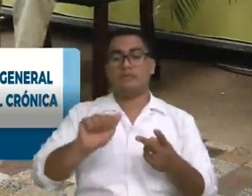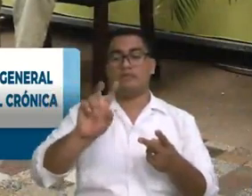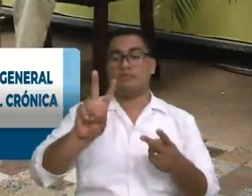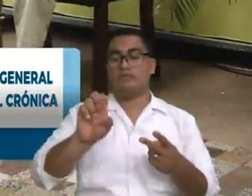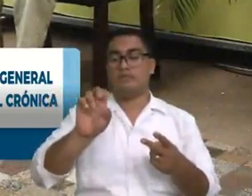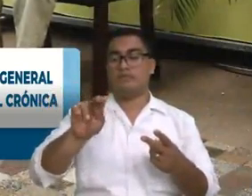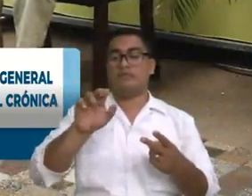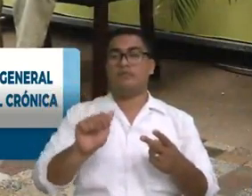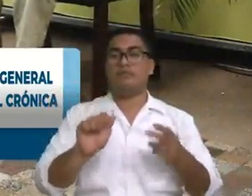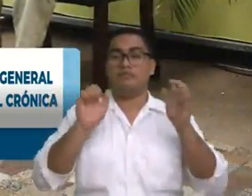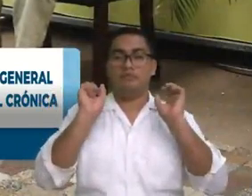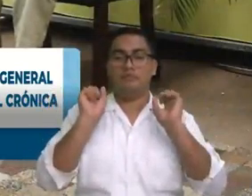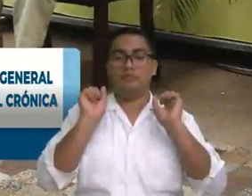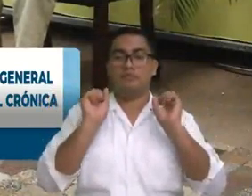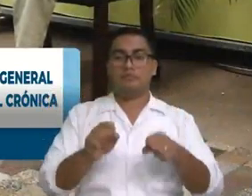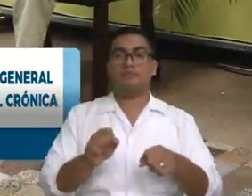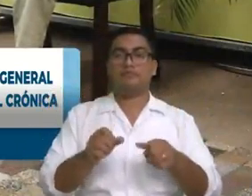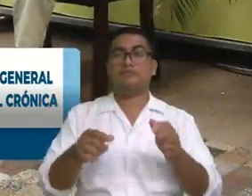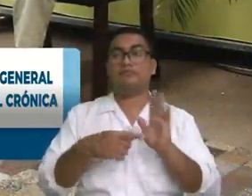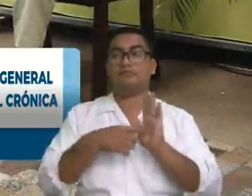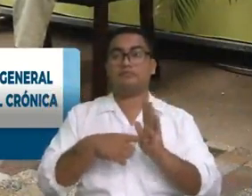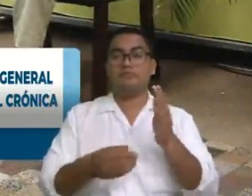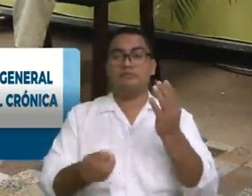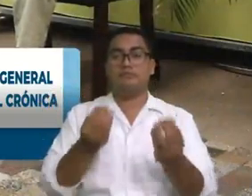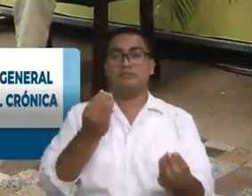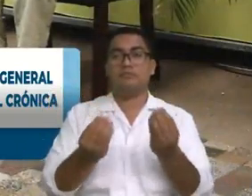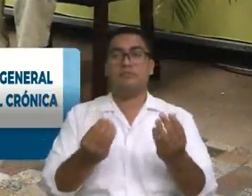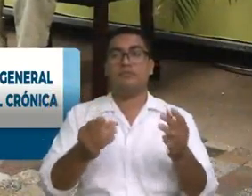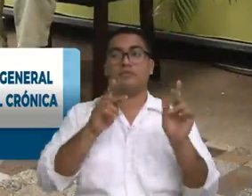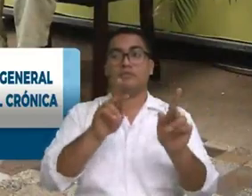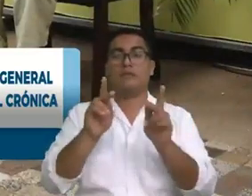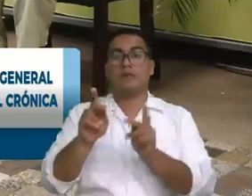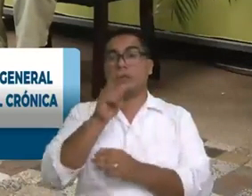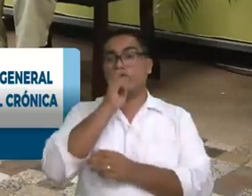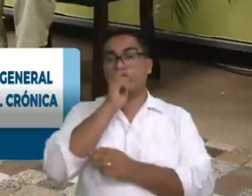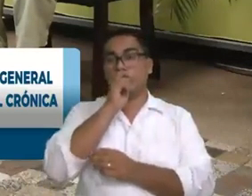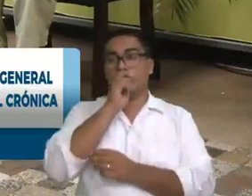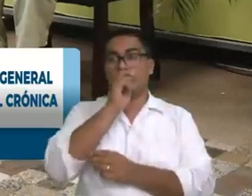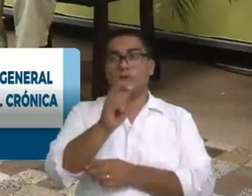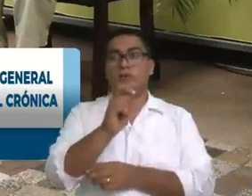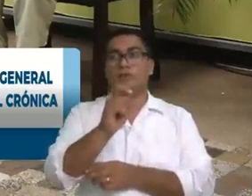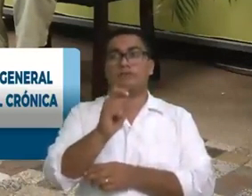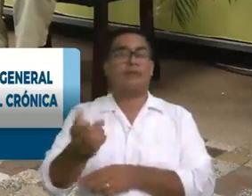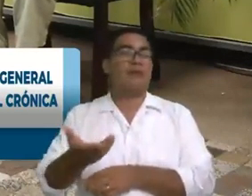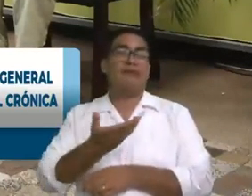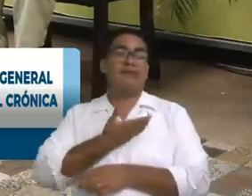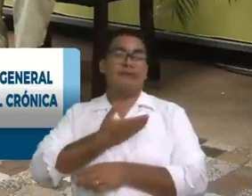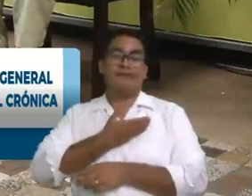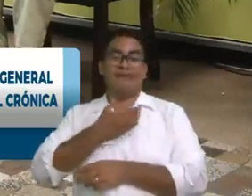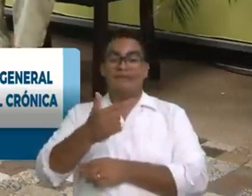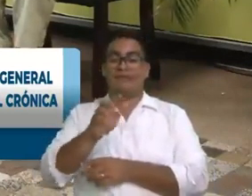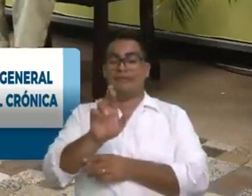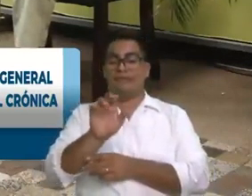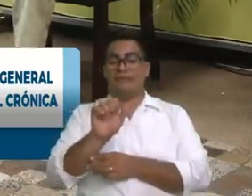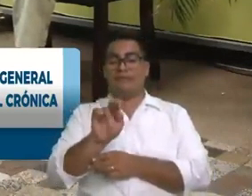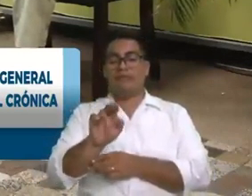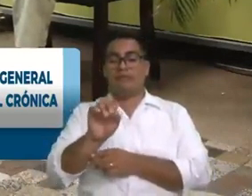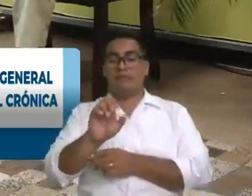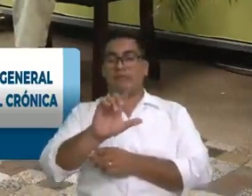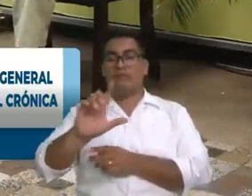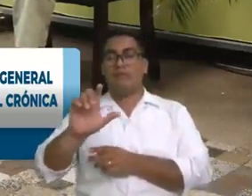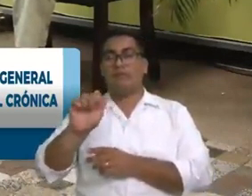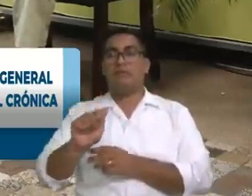Puede ser los cereales, dependiendo también del gusto del paciente, si él dice que no le gusta la granola, pero